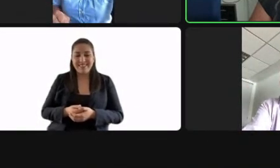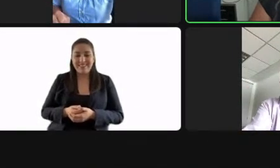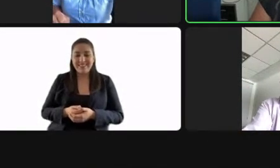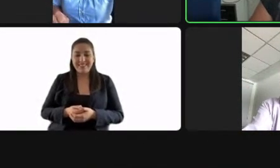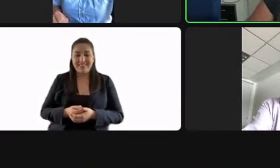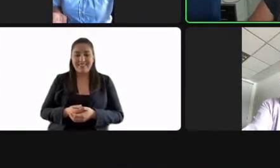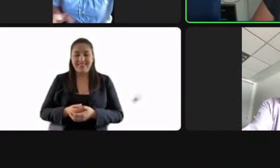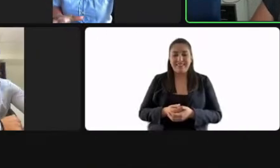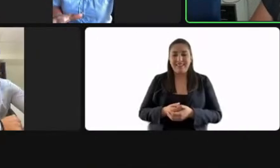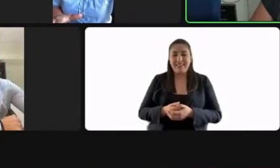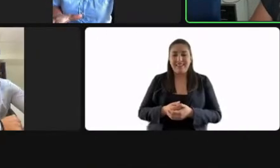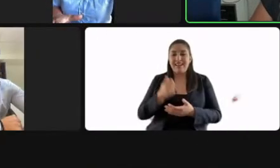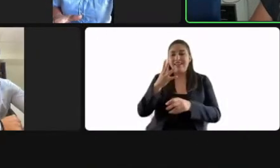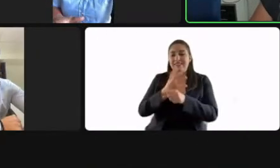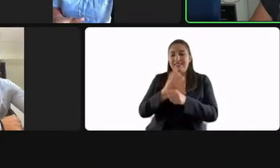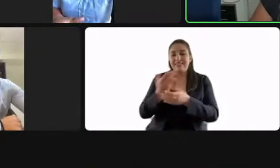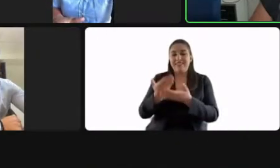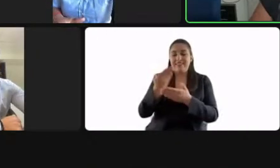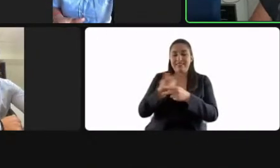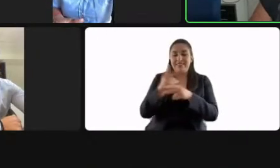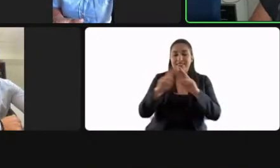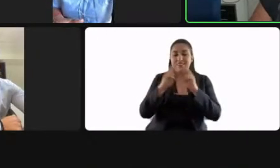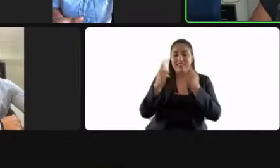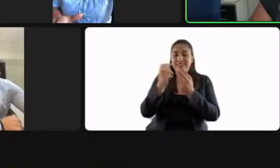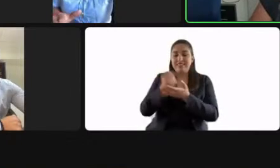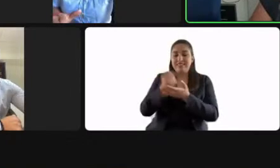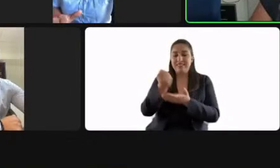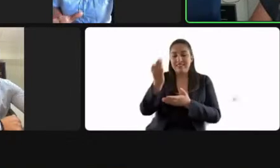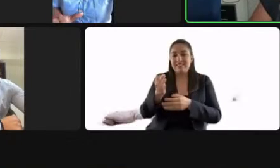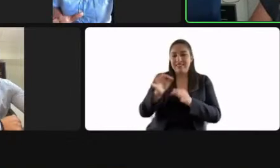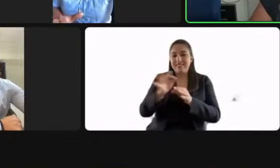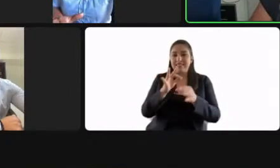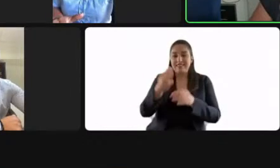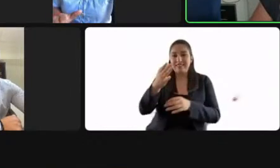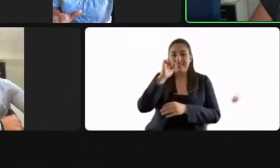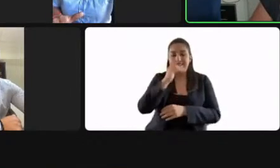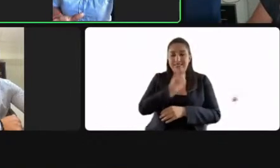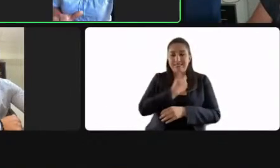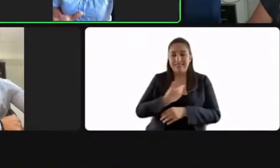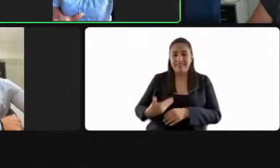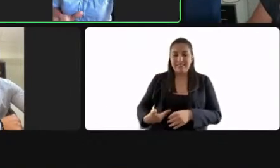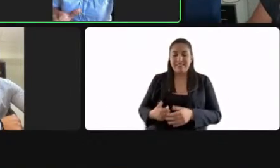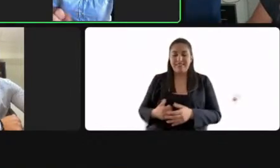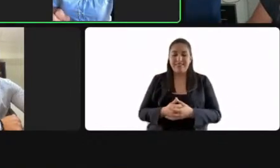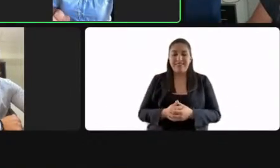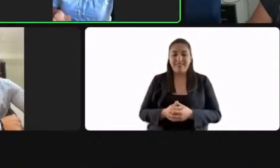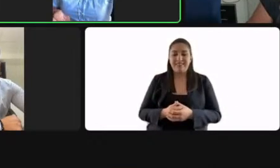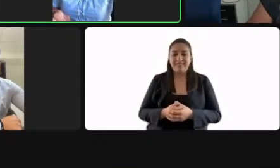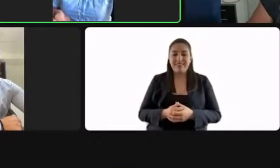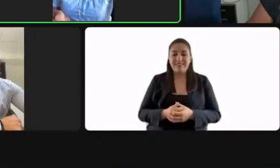Aprobada el acta de la cuarta sesión en lo general y en lo particular, diputada presidenta. Muchísimas gracias.